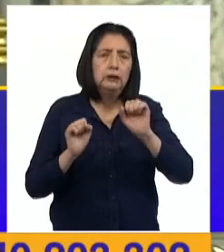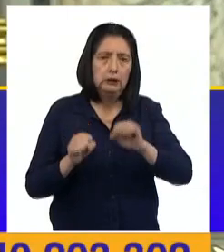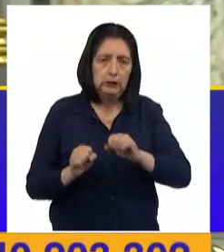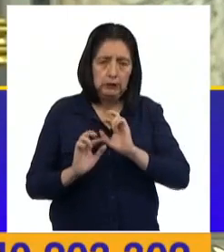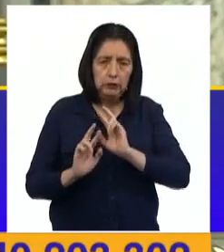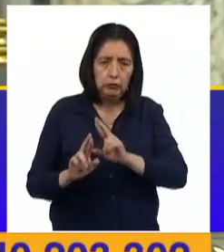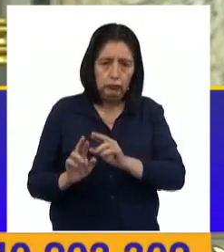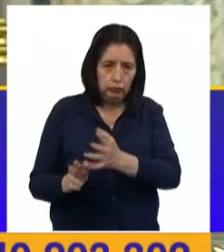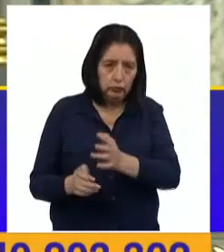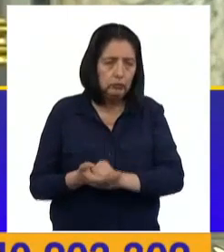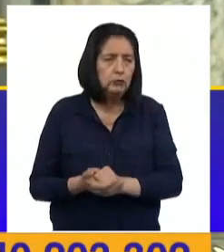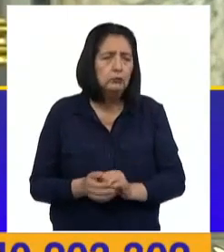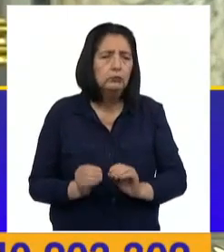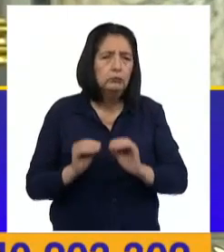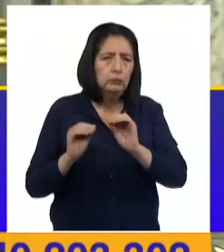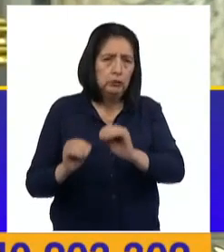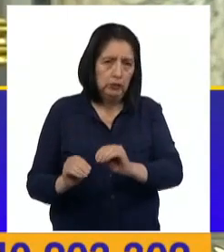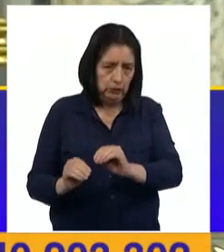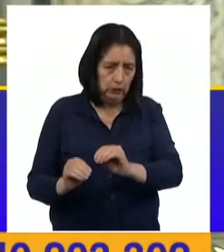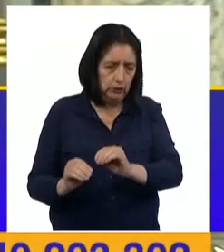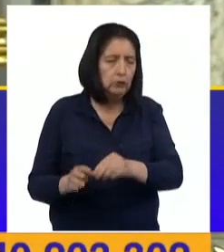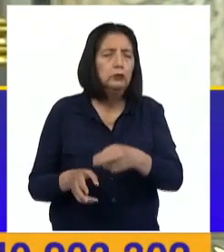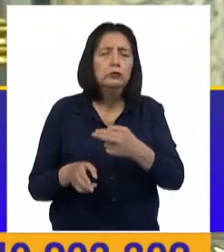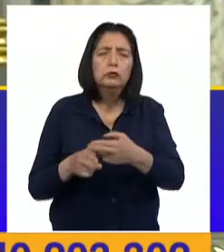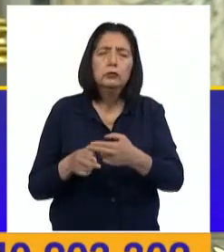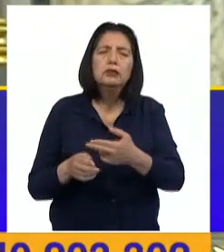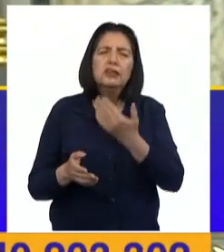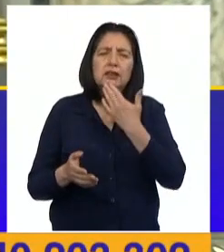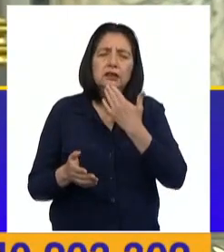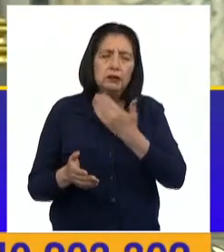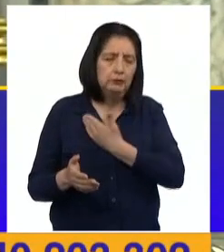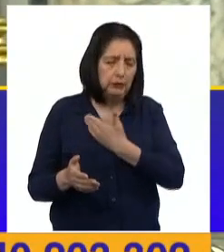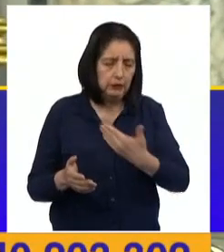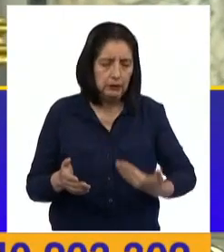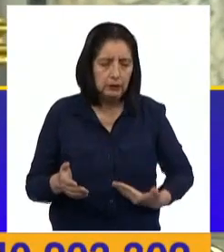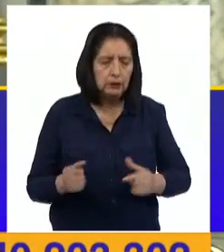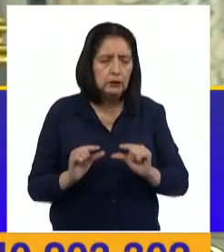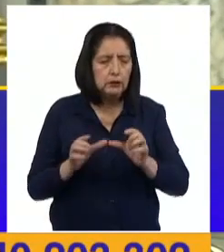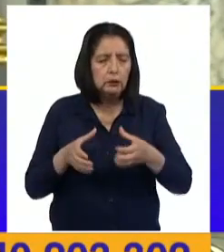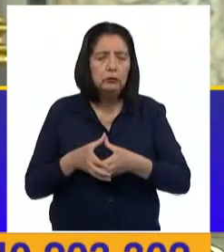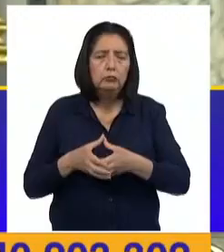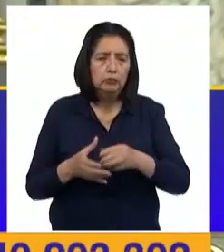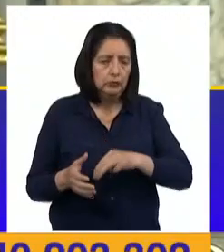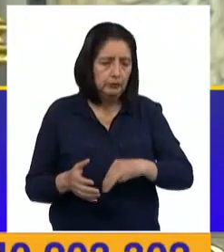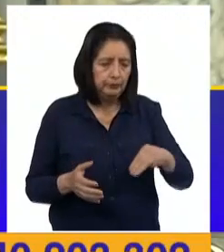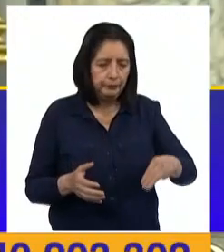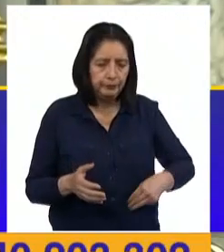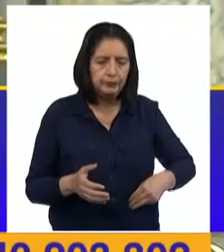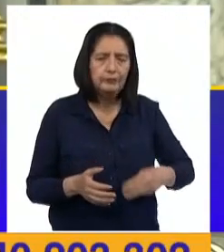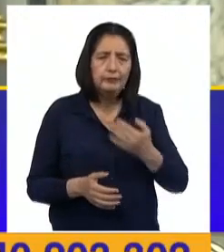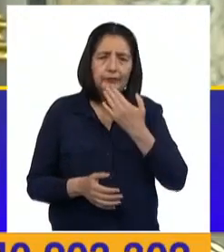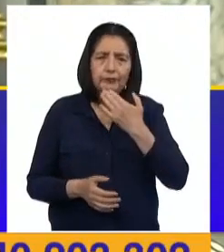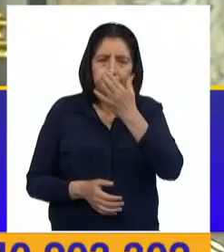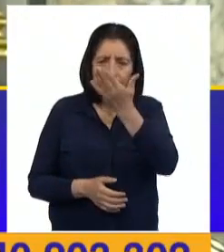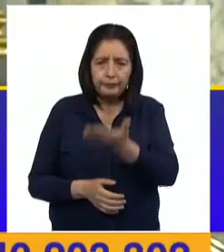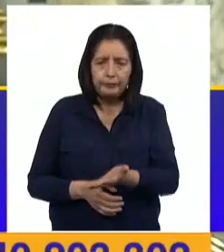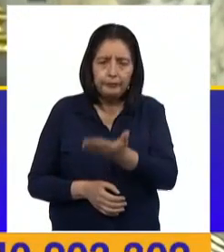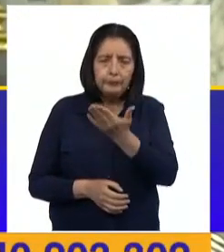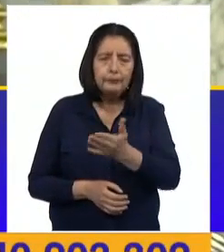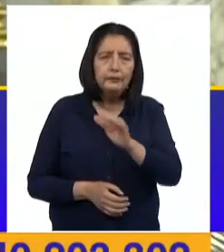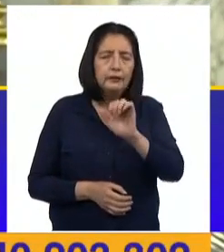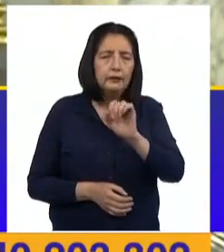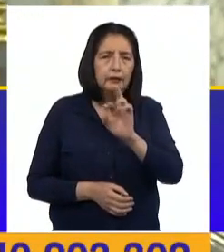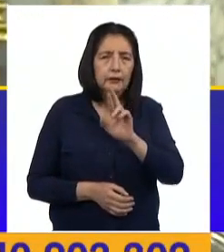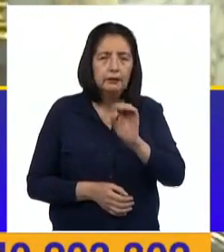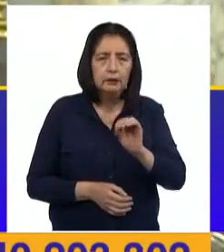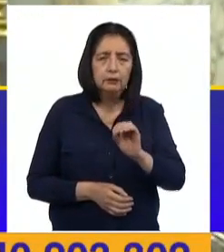resuelve nombrar presidente del Consejo de Ministros al señor